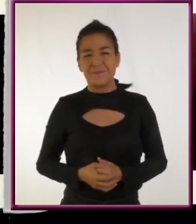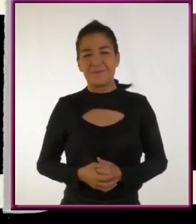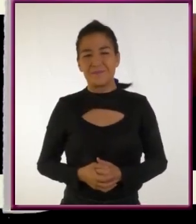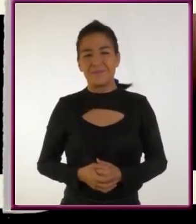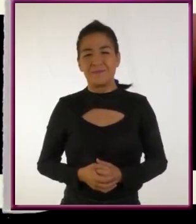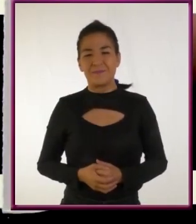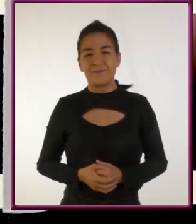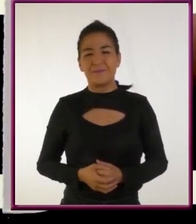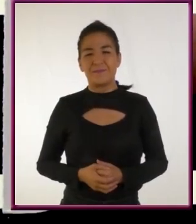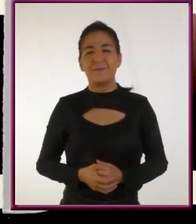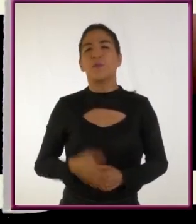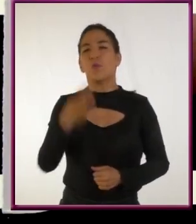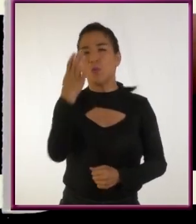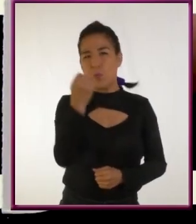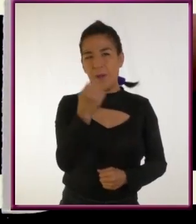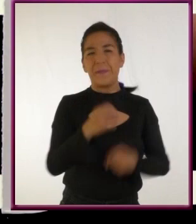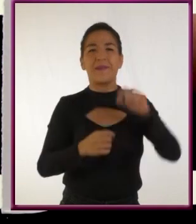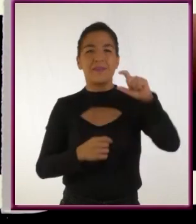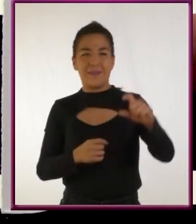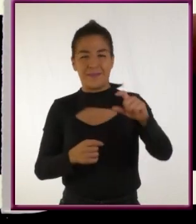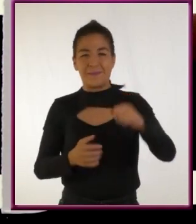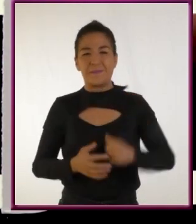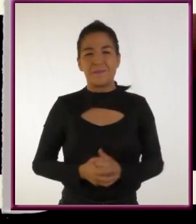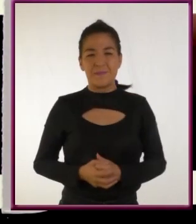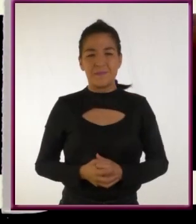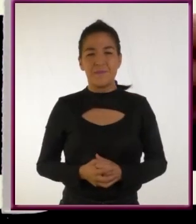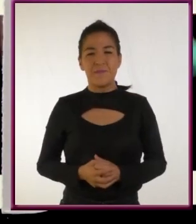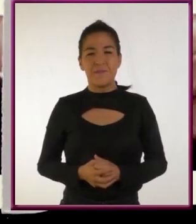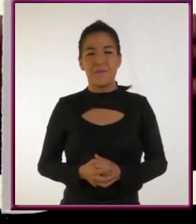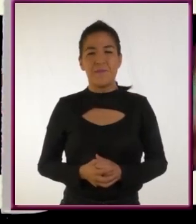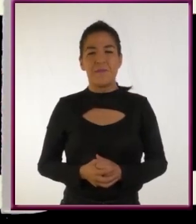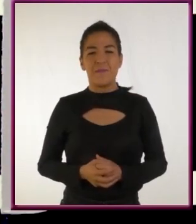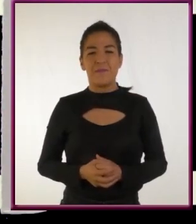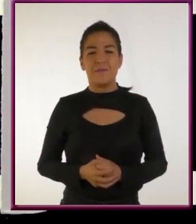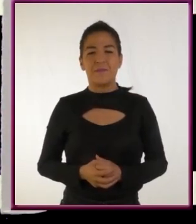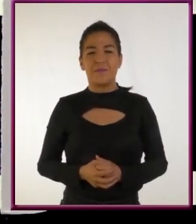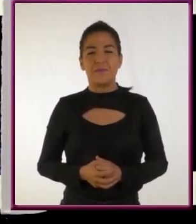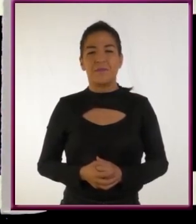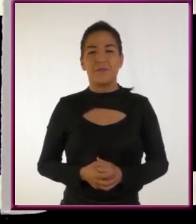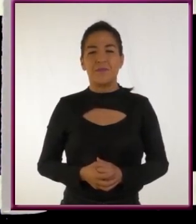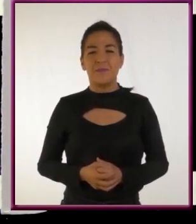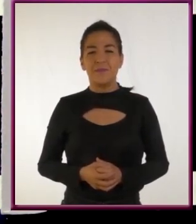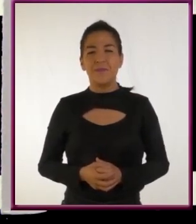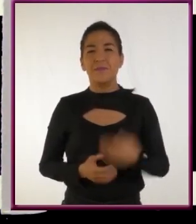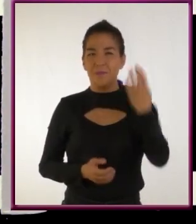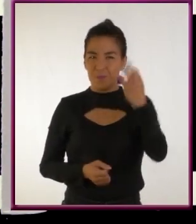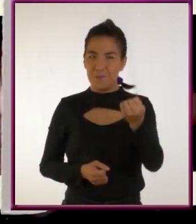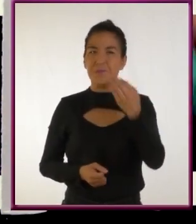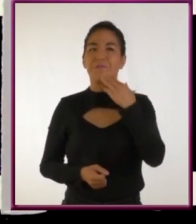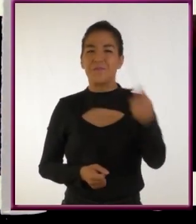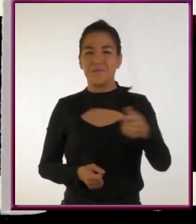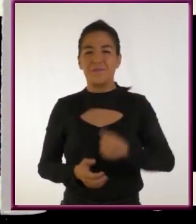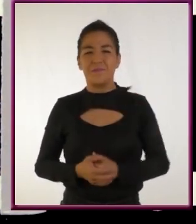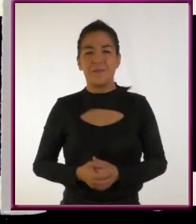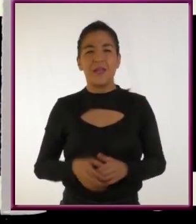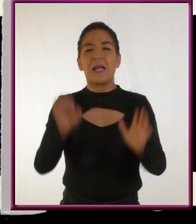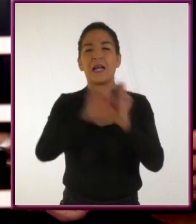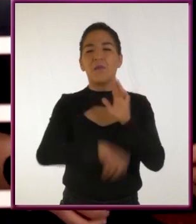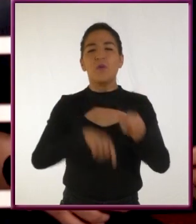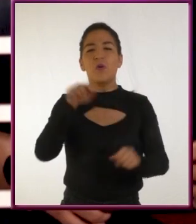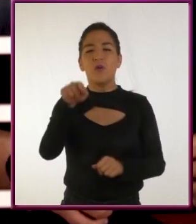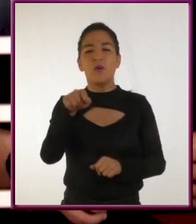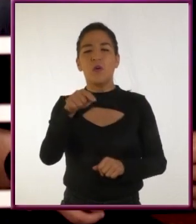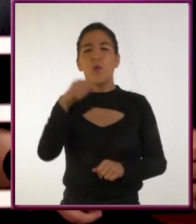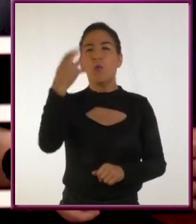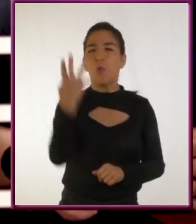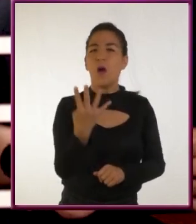Definitivo. Exactamente. O sea, aquí definitivamente va el 9. Y entonces ahí definitivamente sabemos que va El 9. el 9.